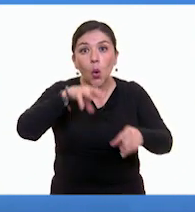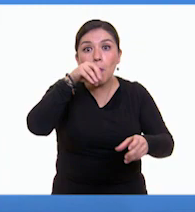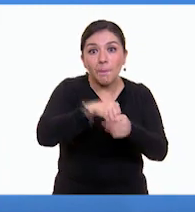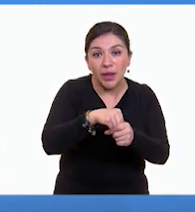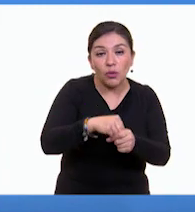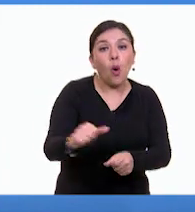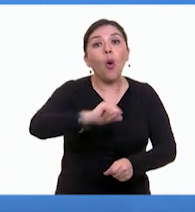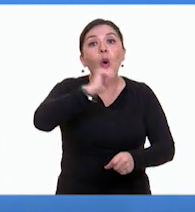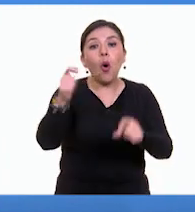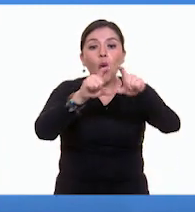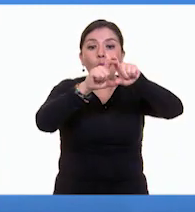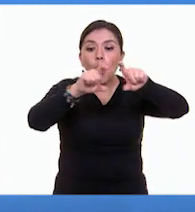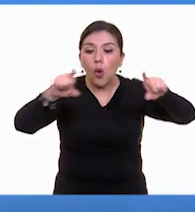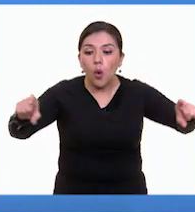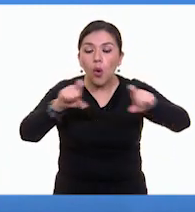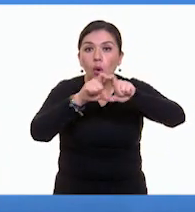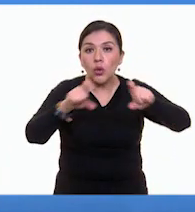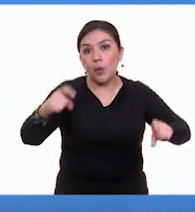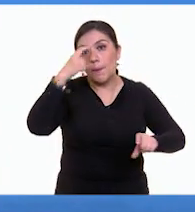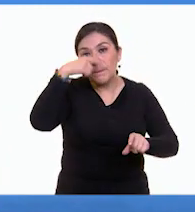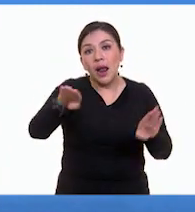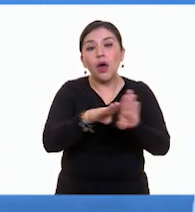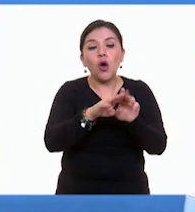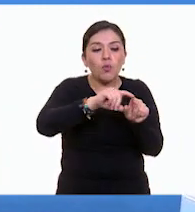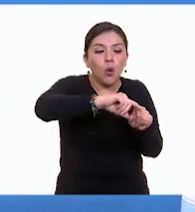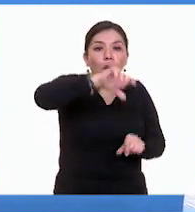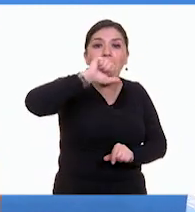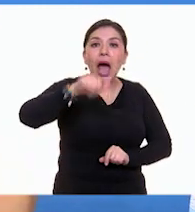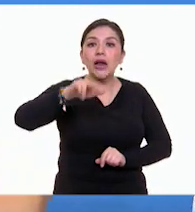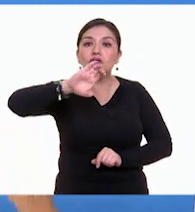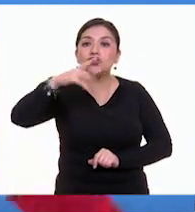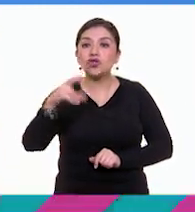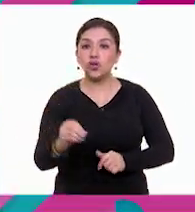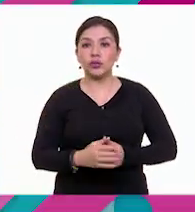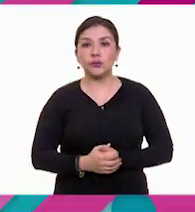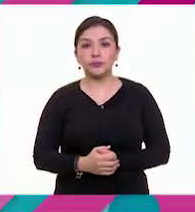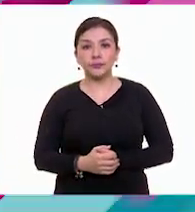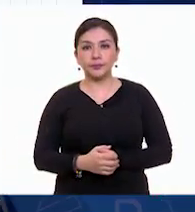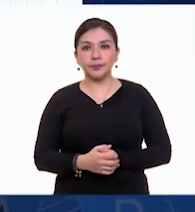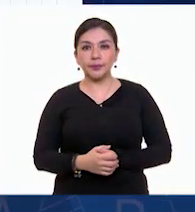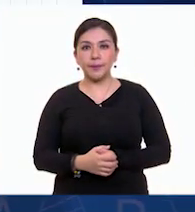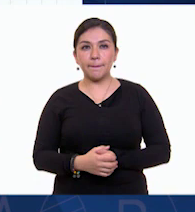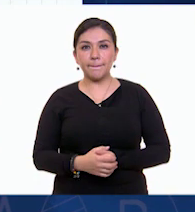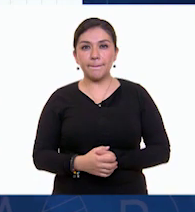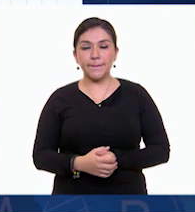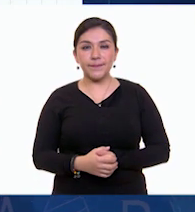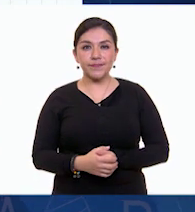colocar otra franja de losetas para cubrir el ancho. Aquí así y así.